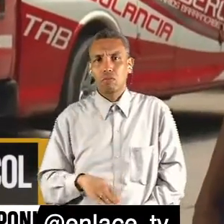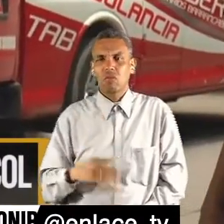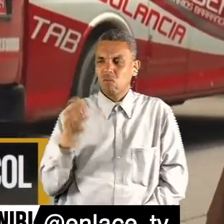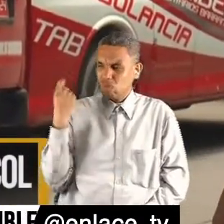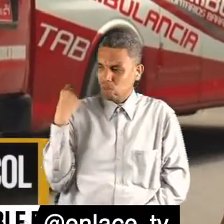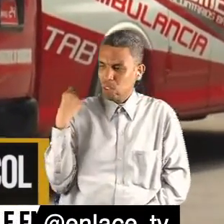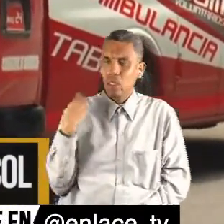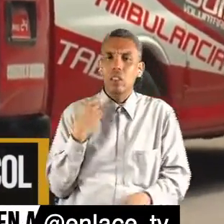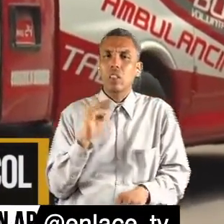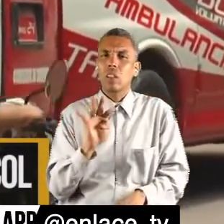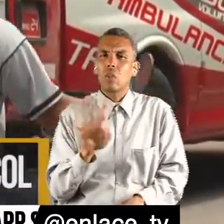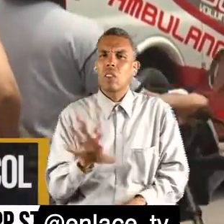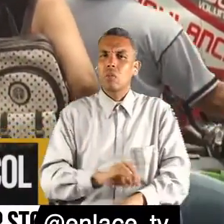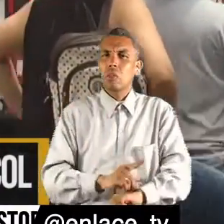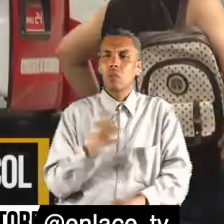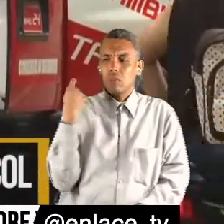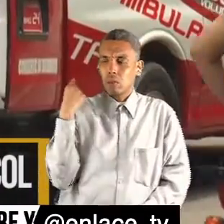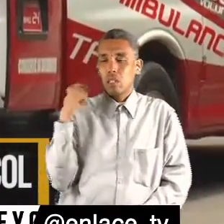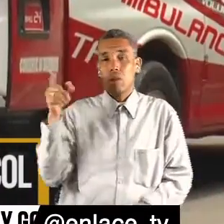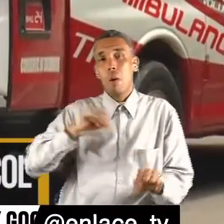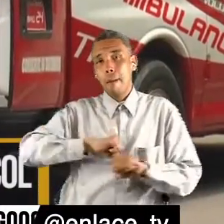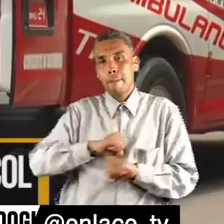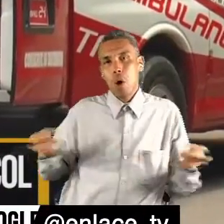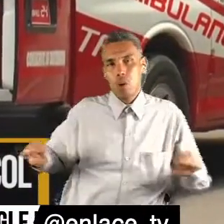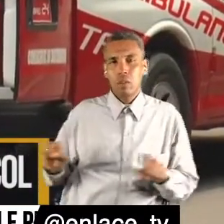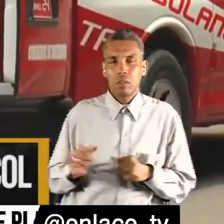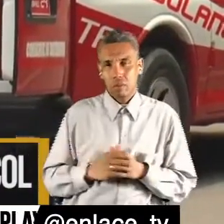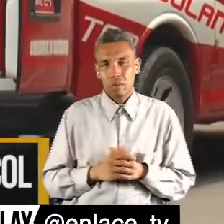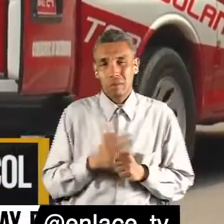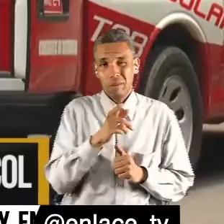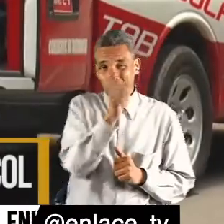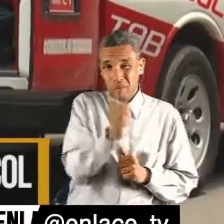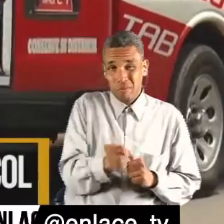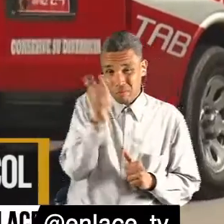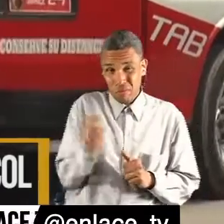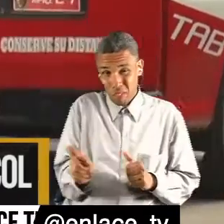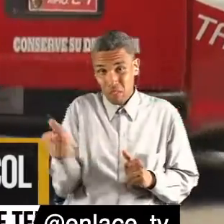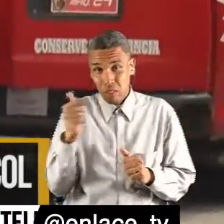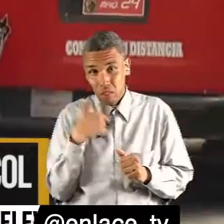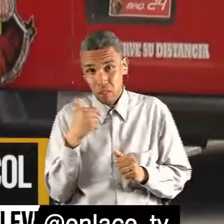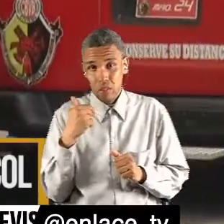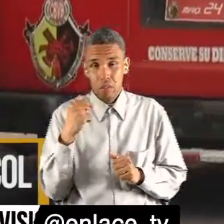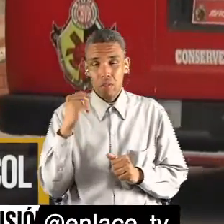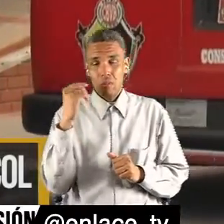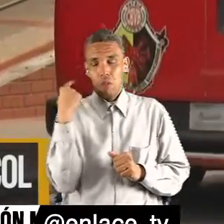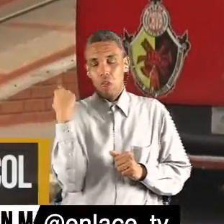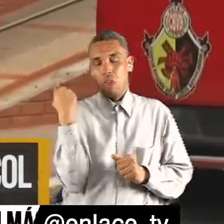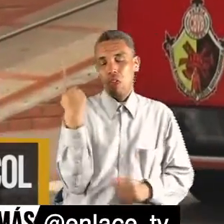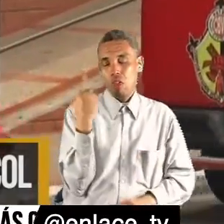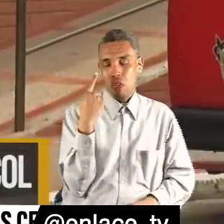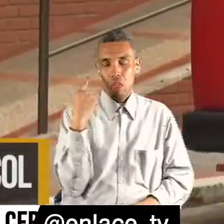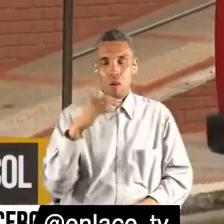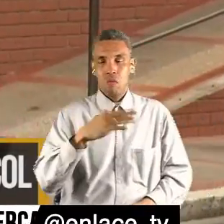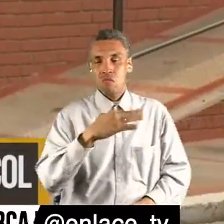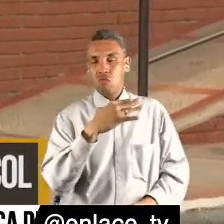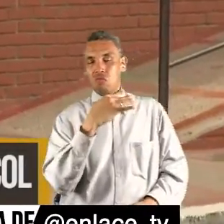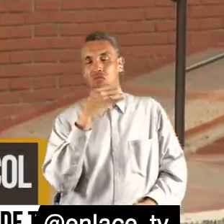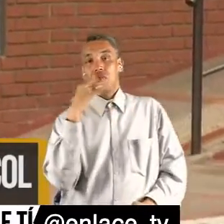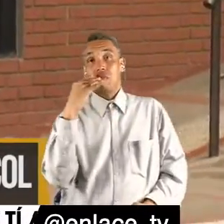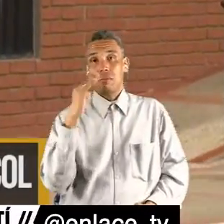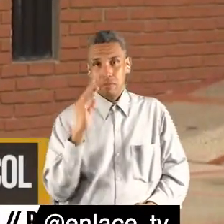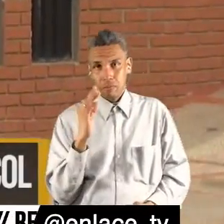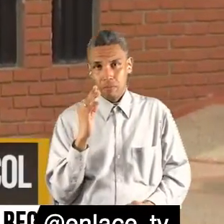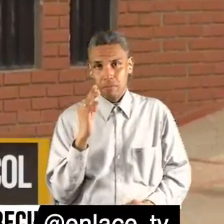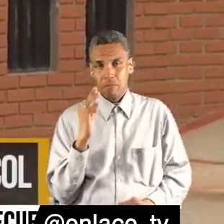esta es la situación que se presenta con las dos personas que están siendo trasladadas en este momento a la clínica San José. Podemos ver